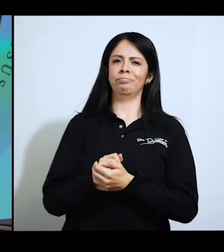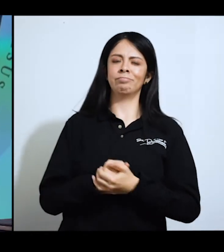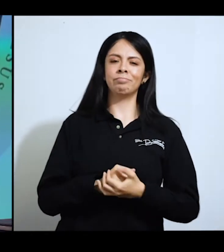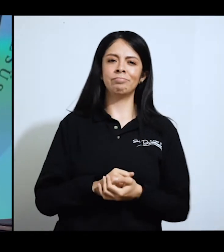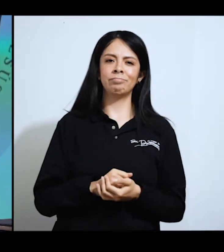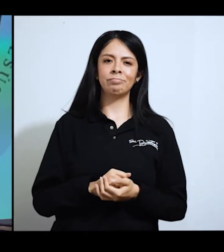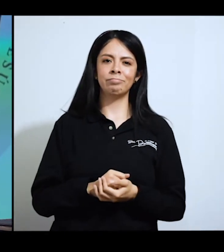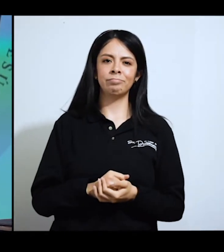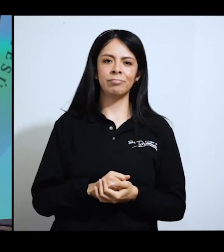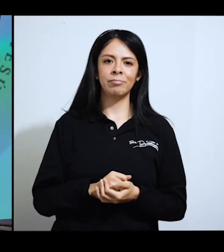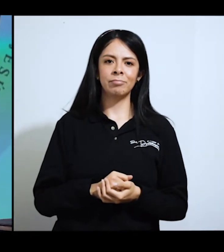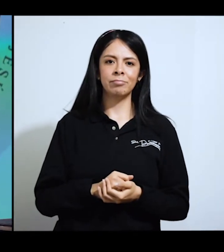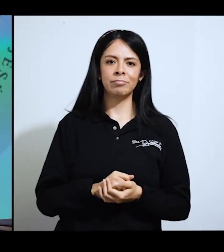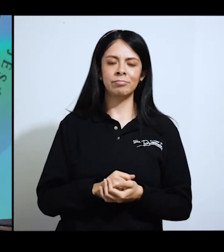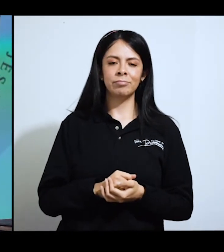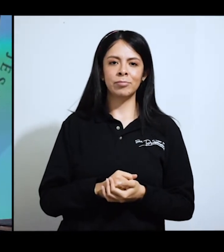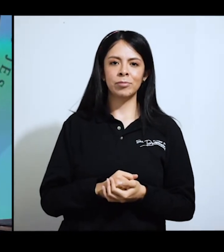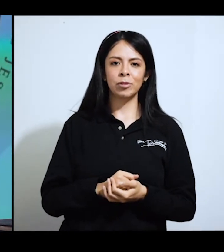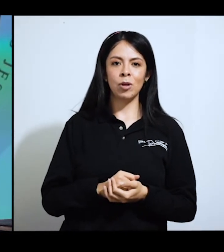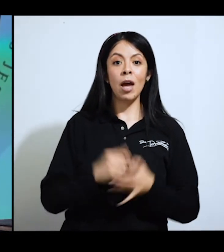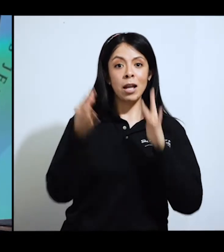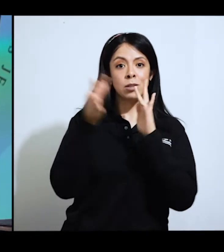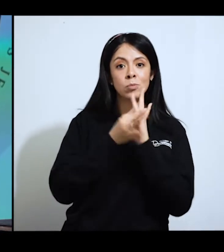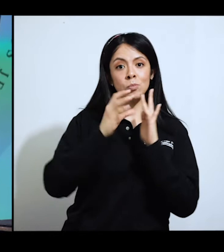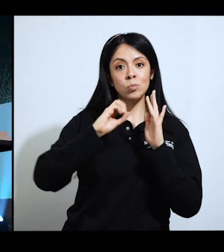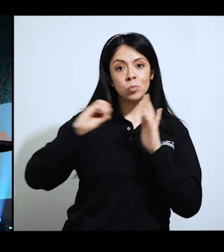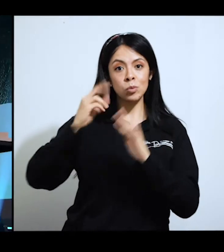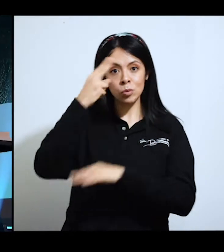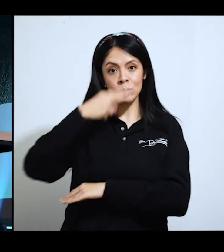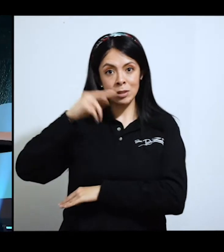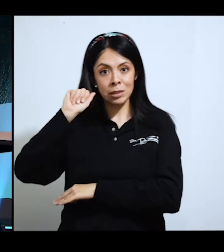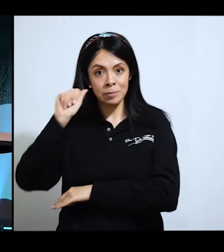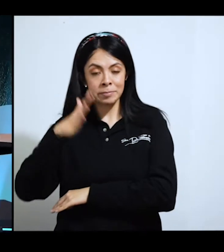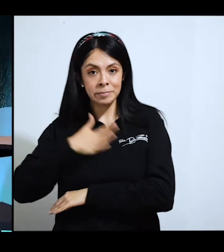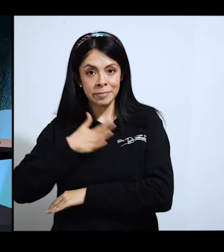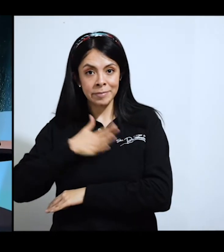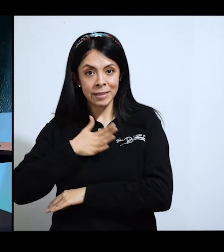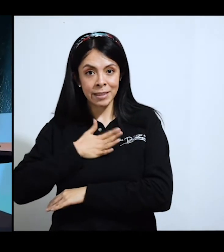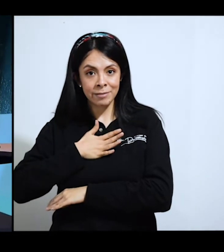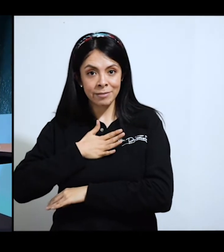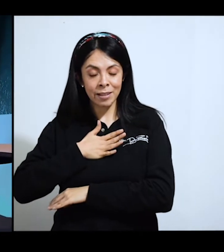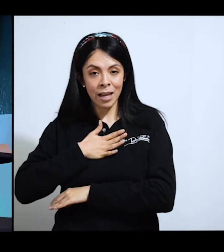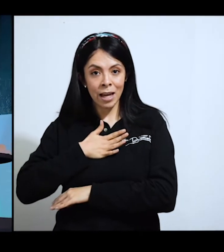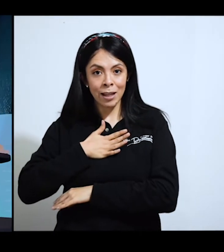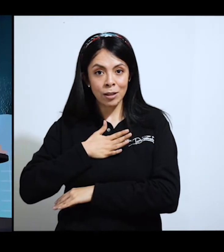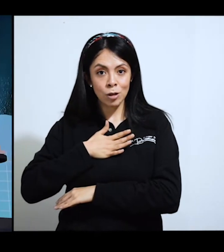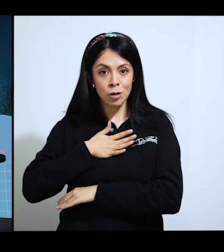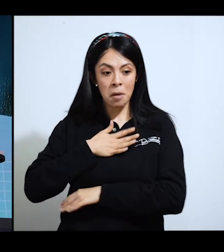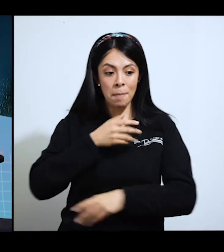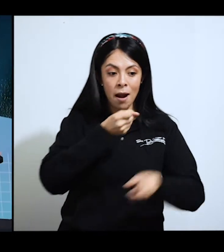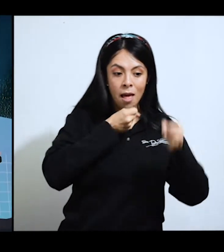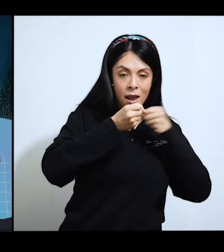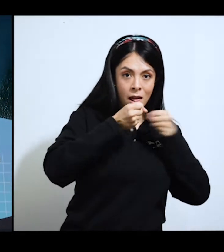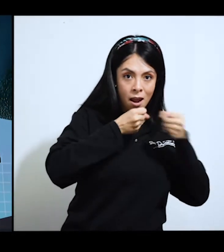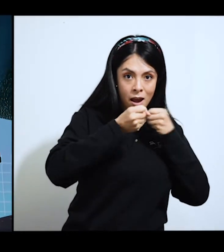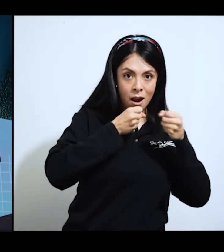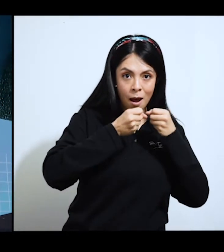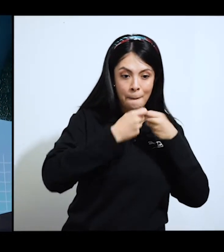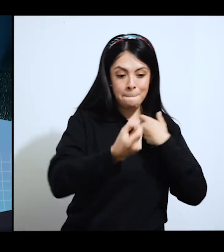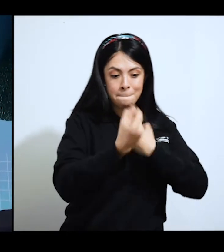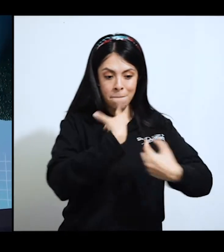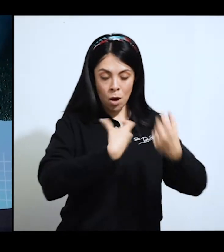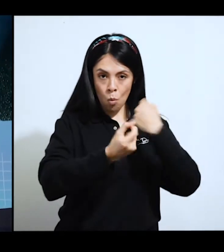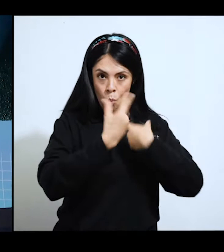Hace unas semanas, Tomás, mi yerno, nos estaba haciendo una entrevista con mi esposa para Next